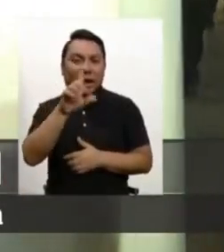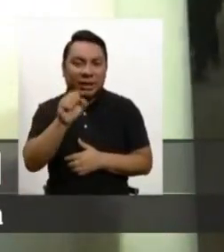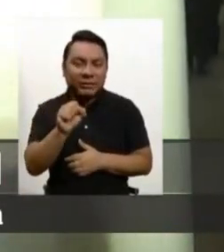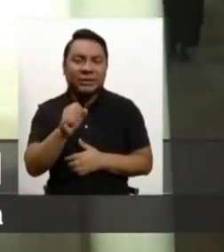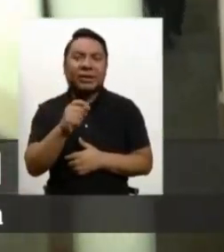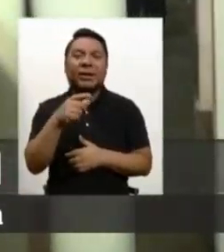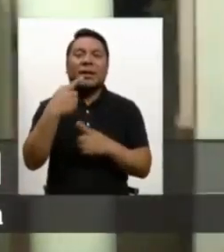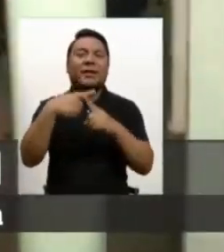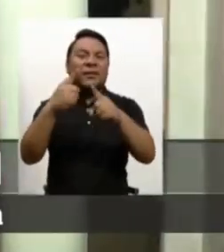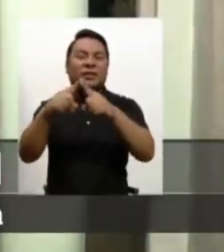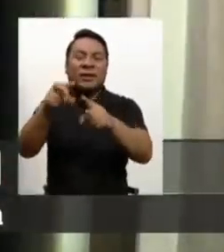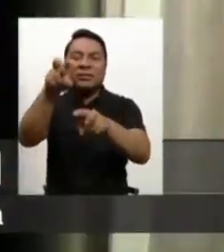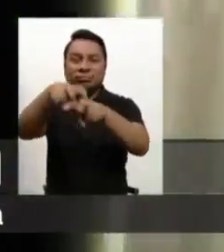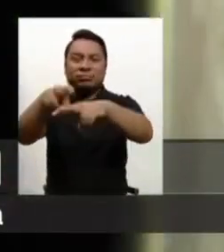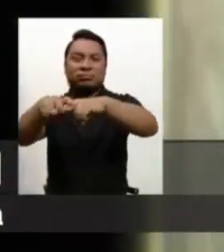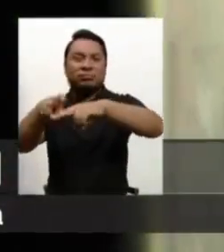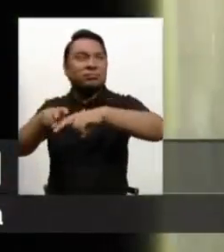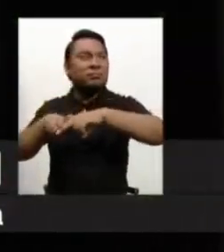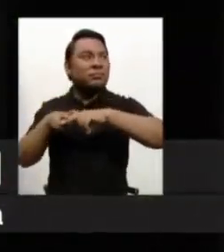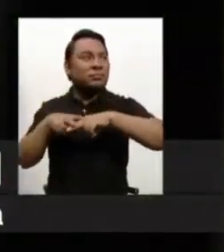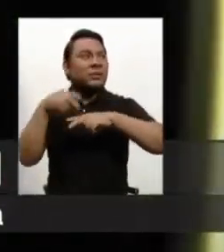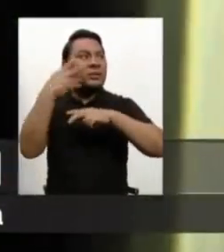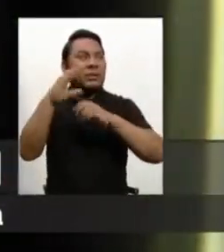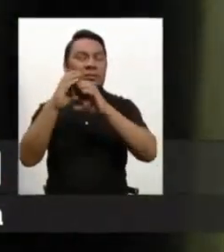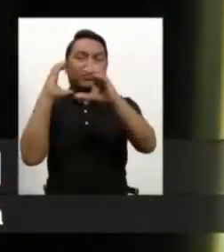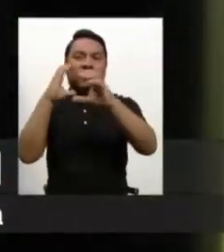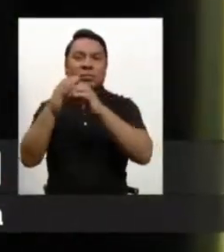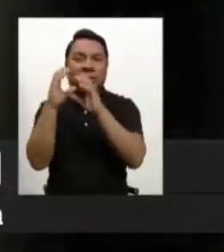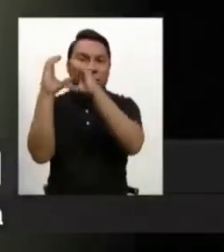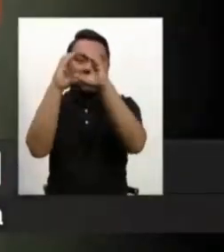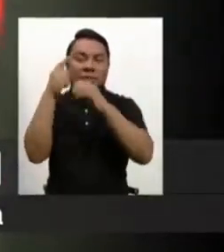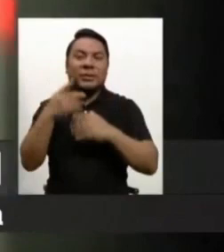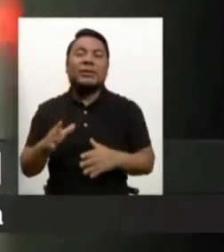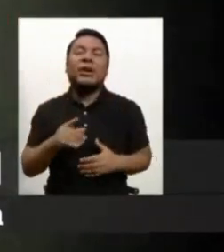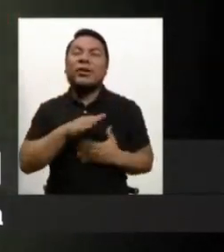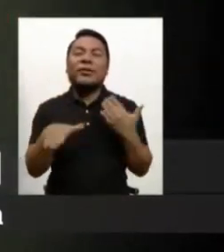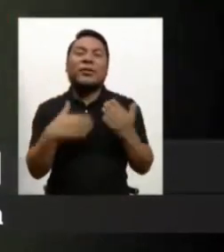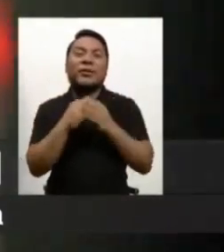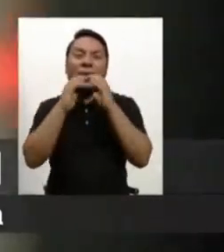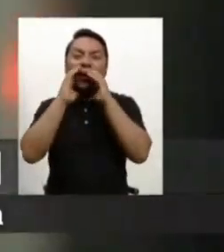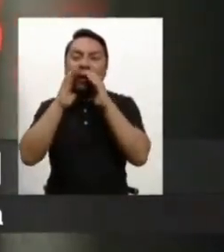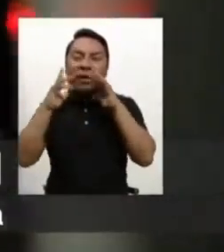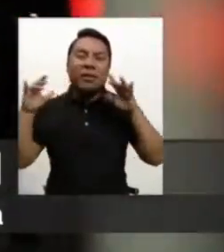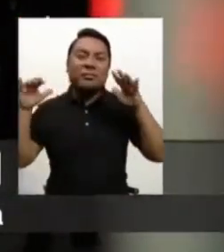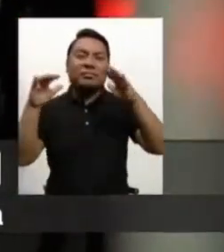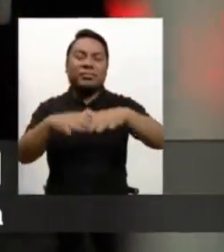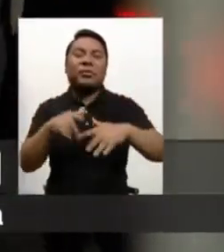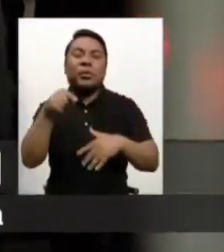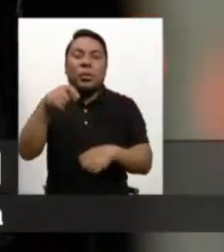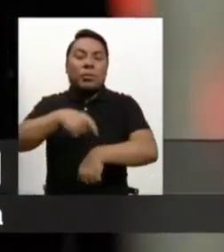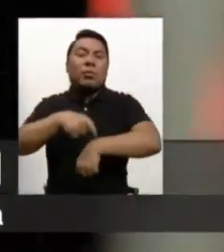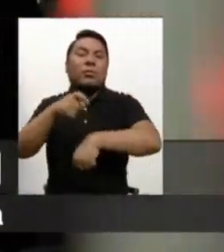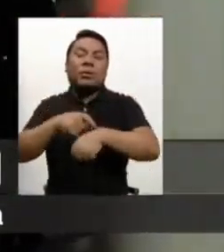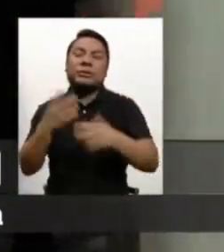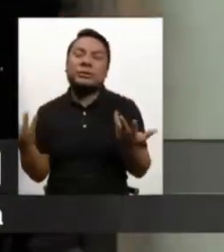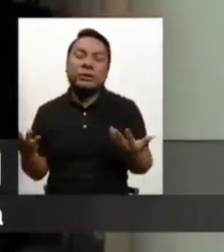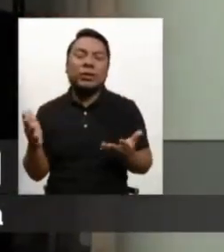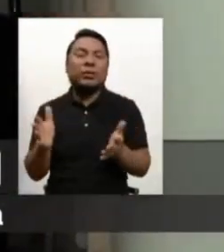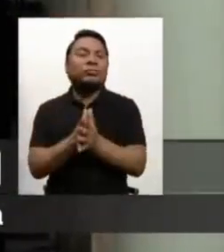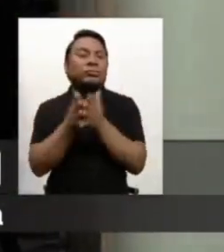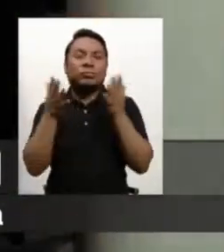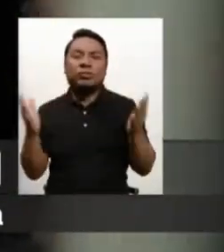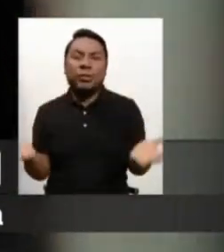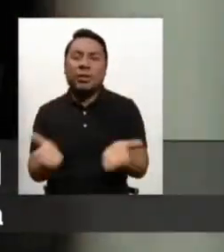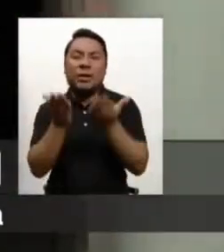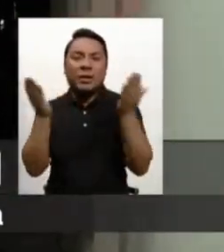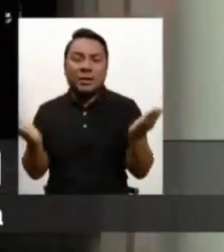11 titular, toda la plantilla peruana, Eduardo. La verdad es un momento apoteósico de gran aliento, la